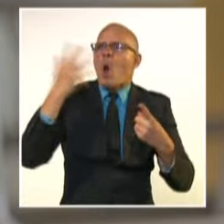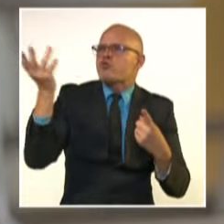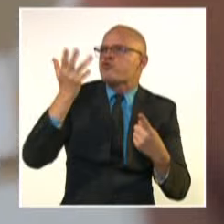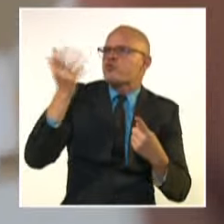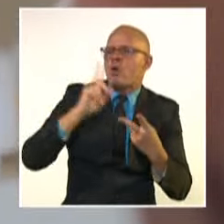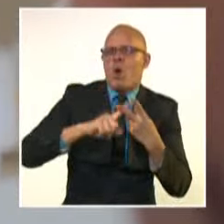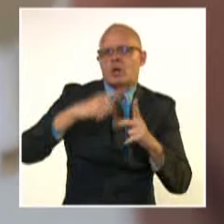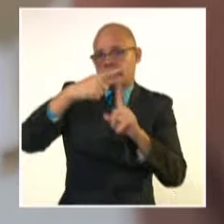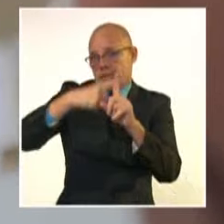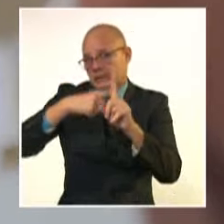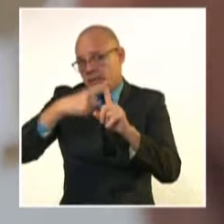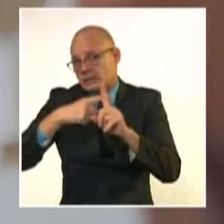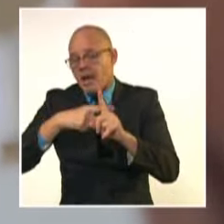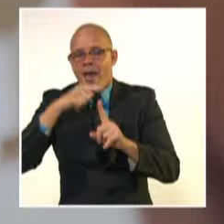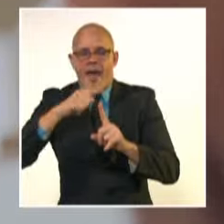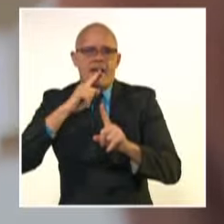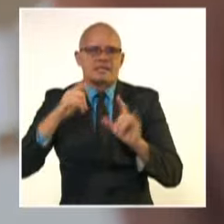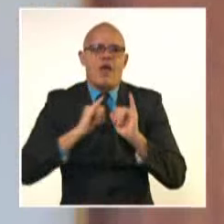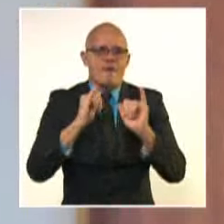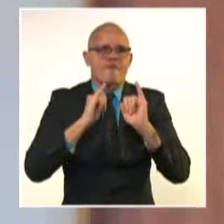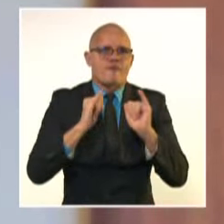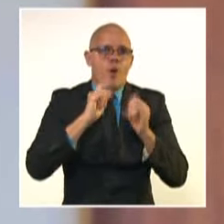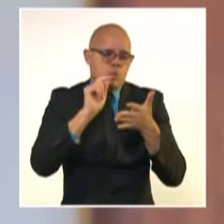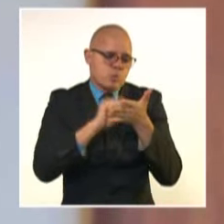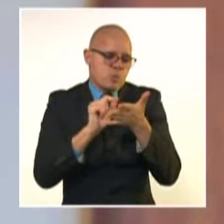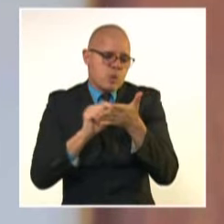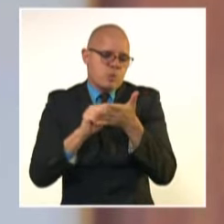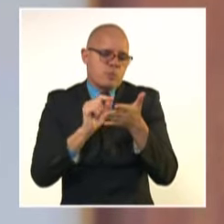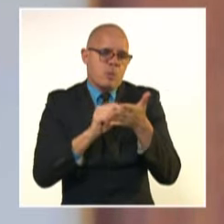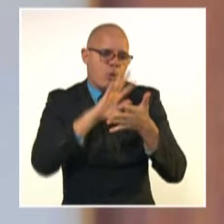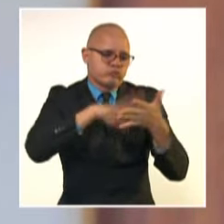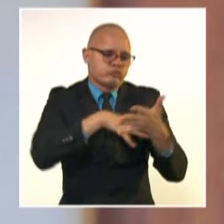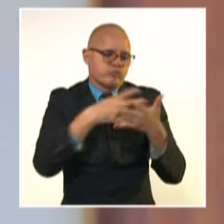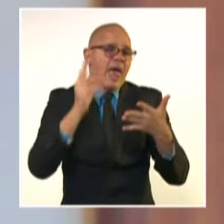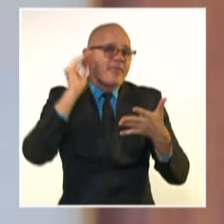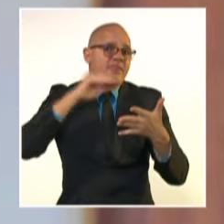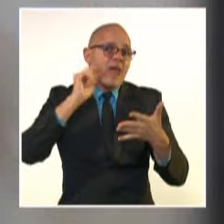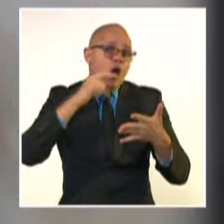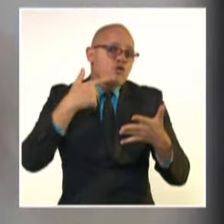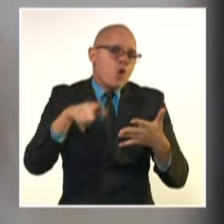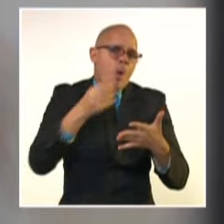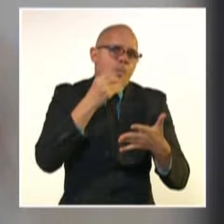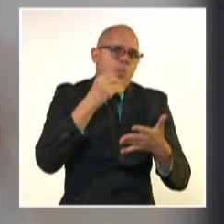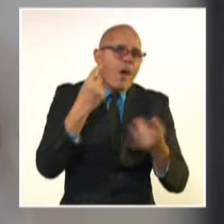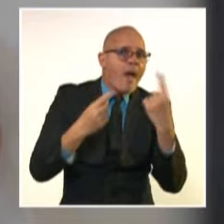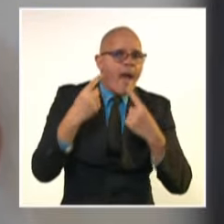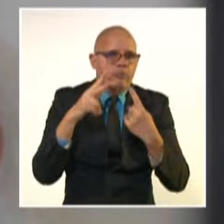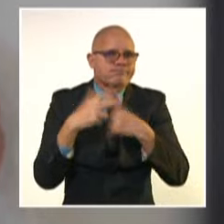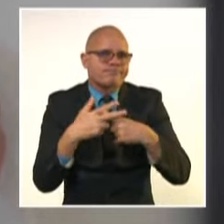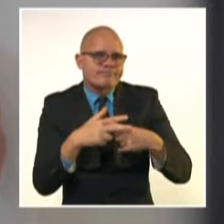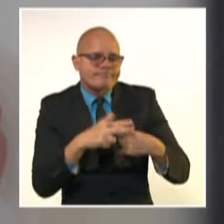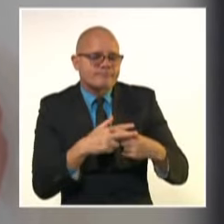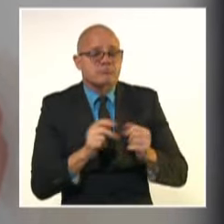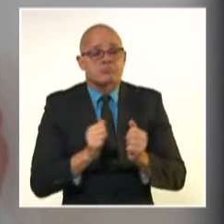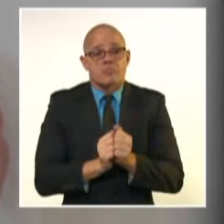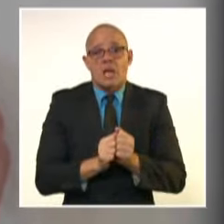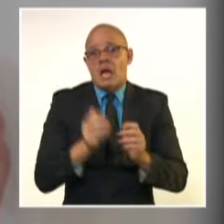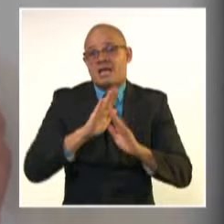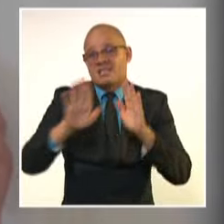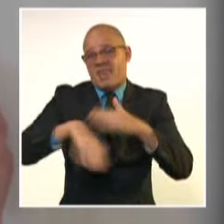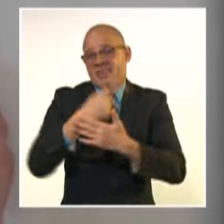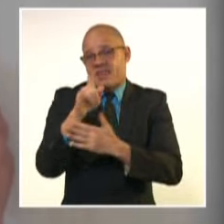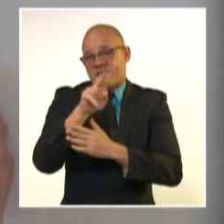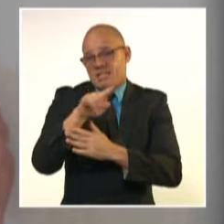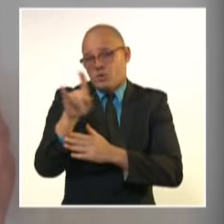temperatura. Crean así un archivo muy útil cuando es necesario tomar decisiones críticas. Todo cambió en la madrugada del 29 de